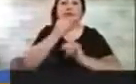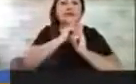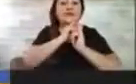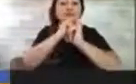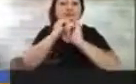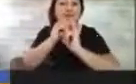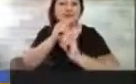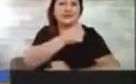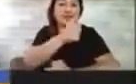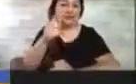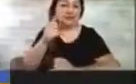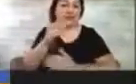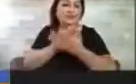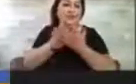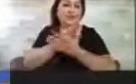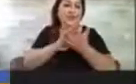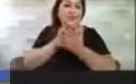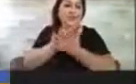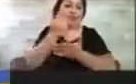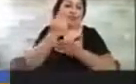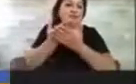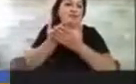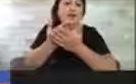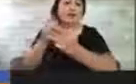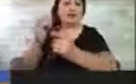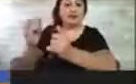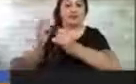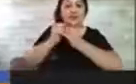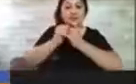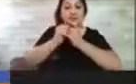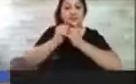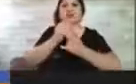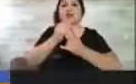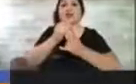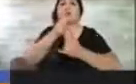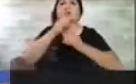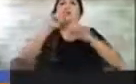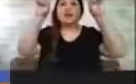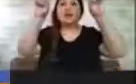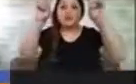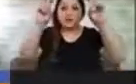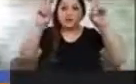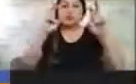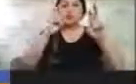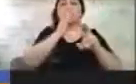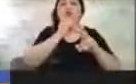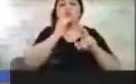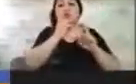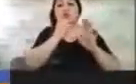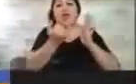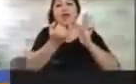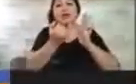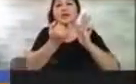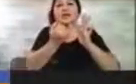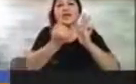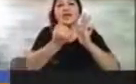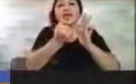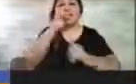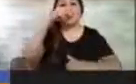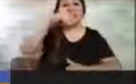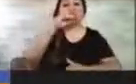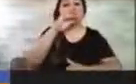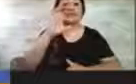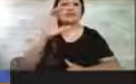o un documento que está escrito sin espacio entre párrafos, sin títulos, sin índices, sin nada. ¿Y qué te pasa? Te pasa como